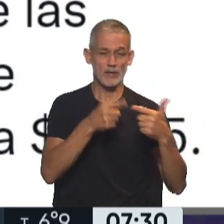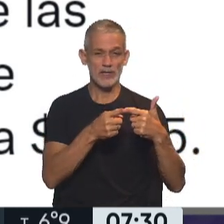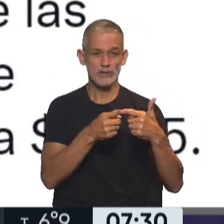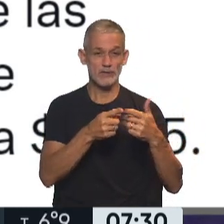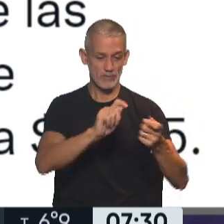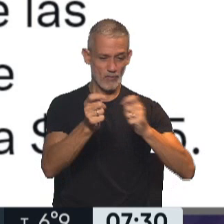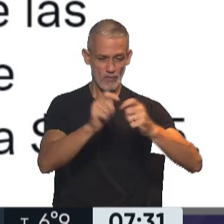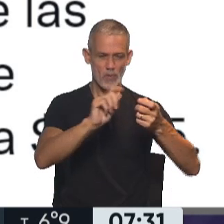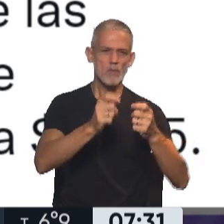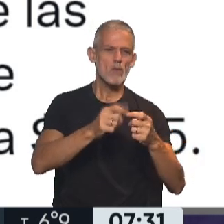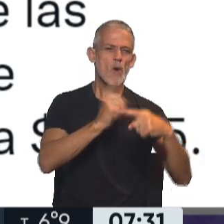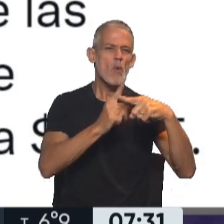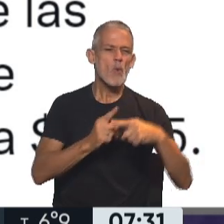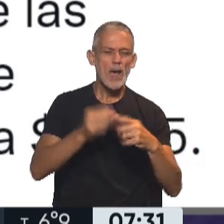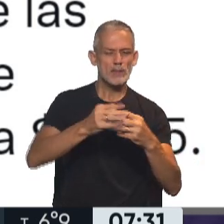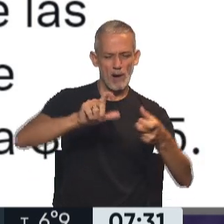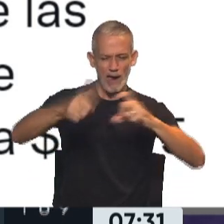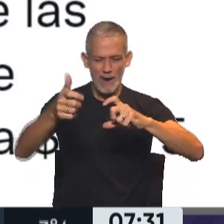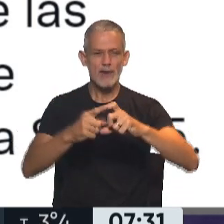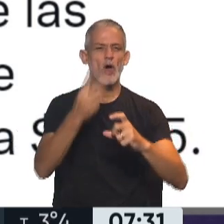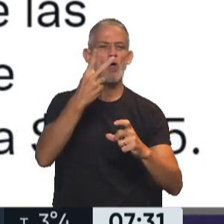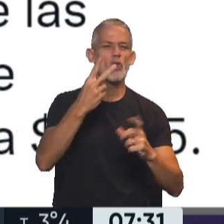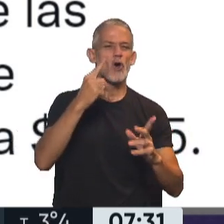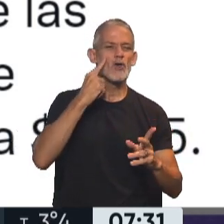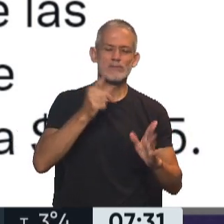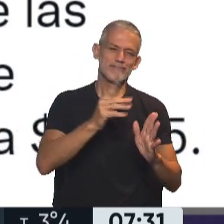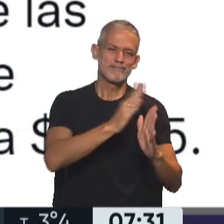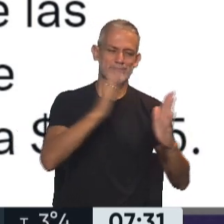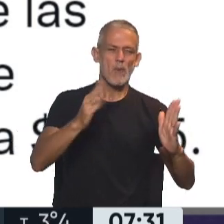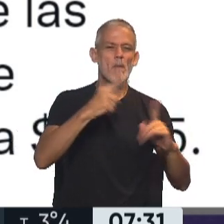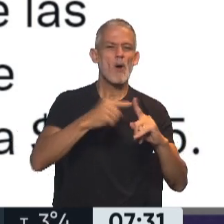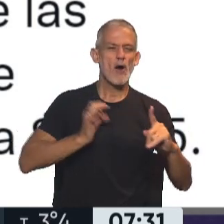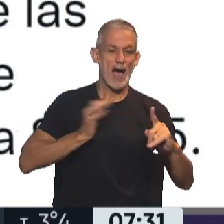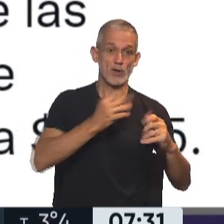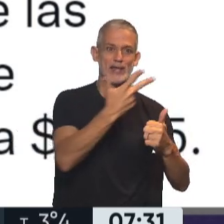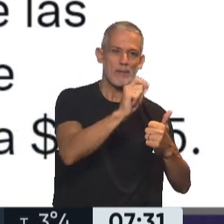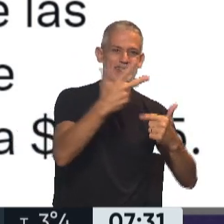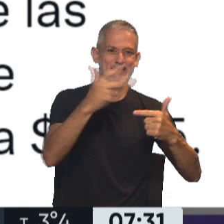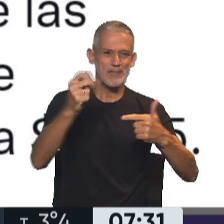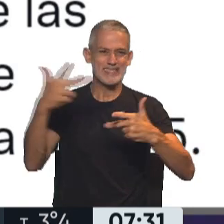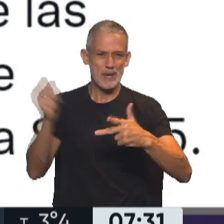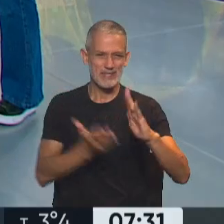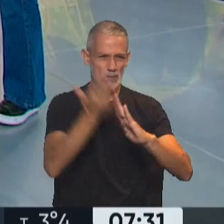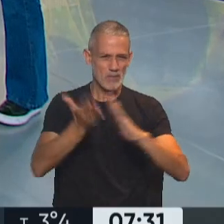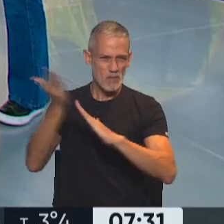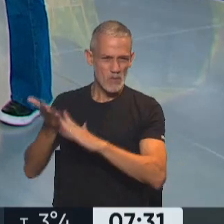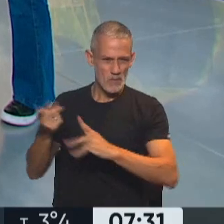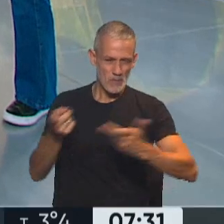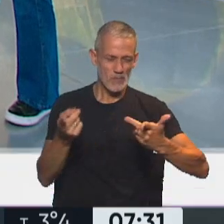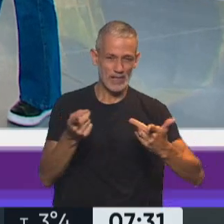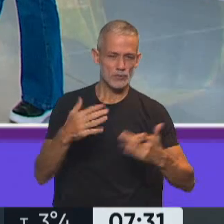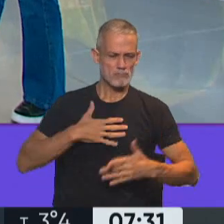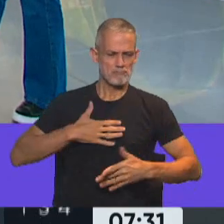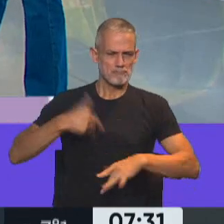la fórmula de movilidad previsional? Antes eran dos veces por año. Claro. Y ahora cada tres meses. Claro, cada tres meses. Dice, desde que asumimos,